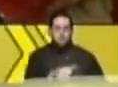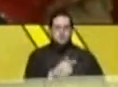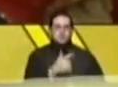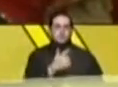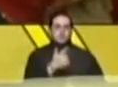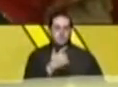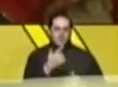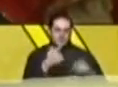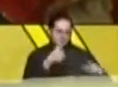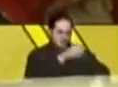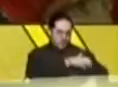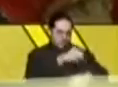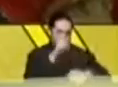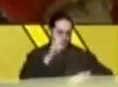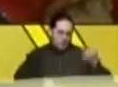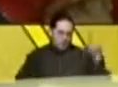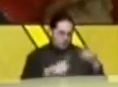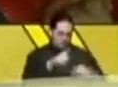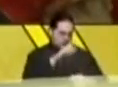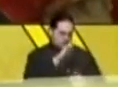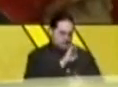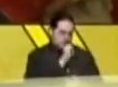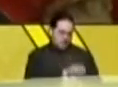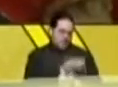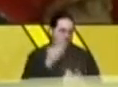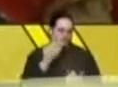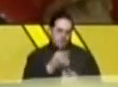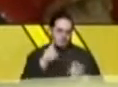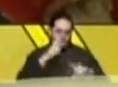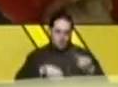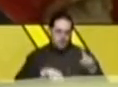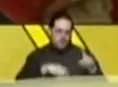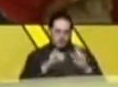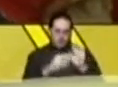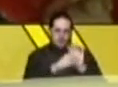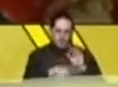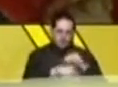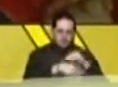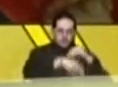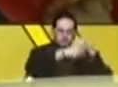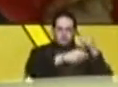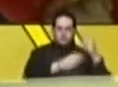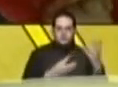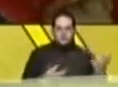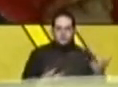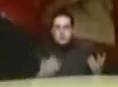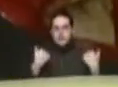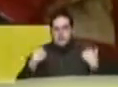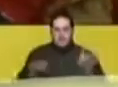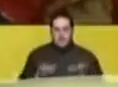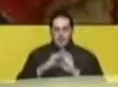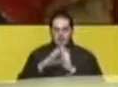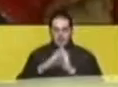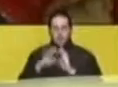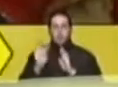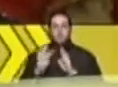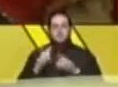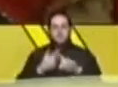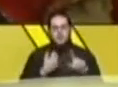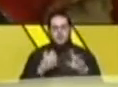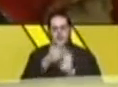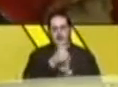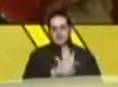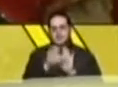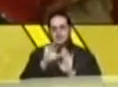lo que está haciendo. La ley de cierre y el artículo de ley de cierre que te enseñé hace un momento y que tenemos aquí, que es el artículo 4 de la ley de cierre,